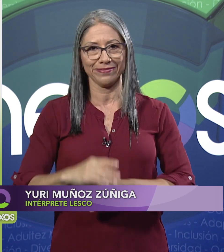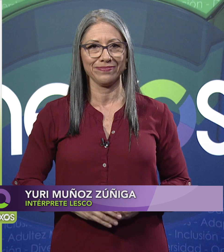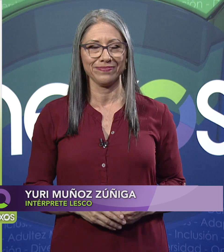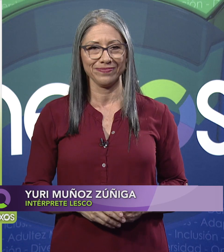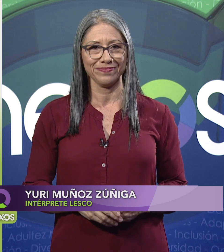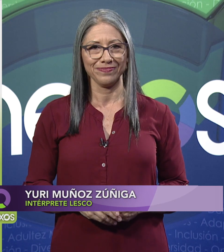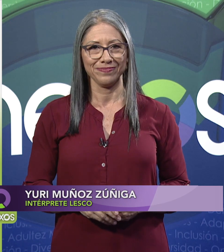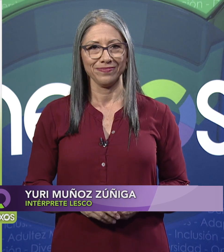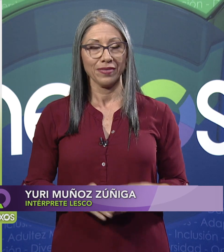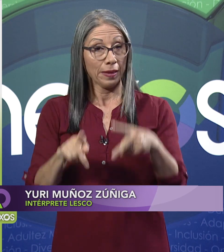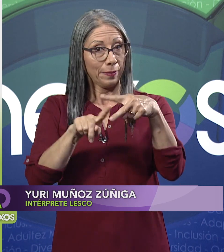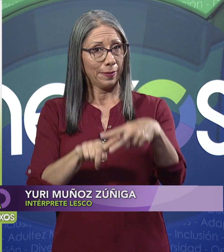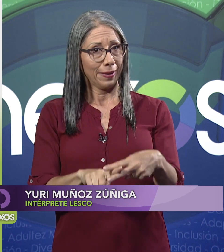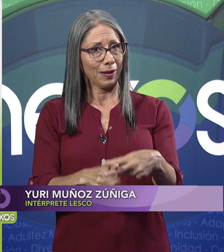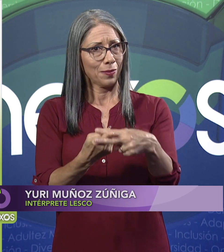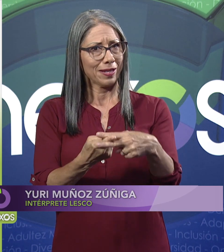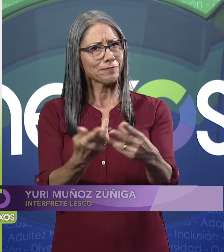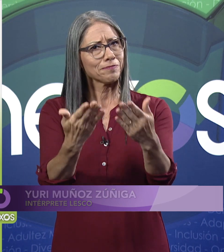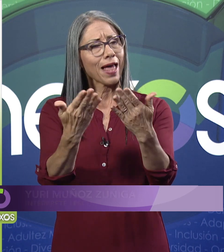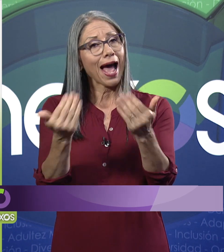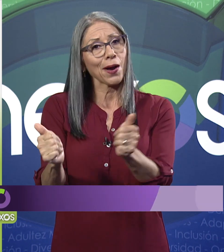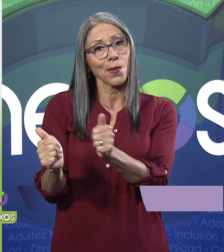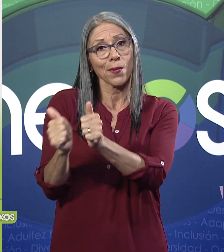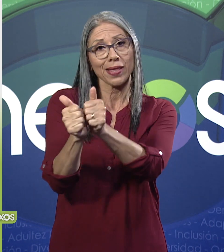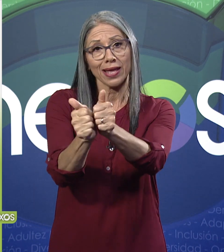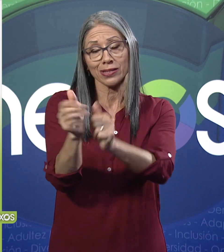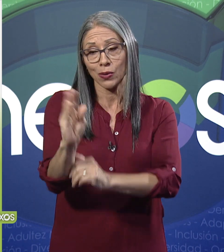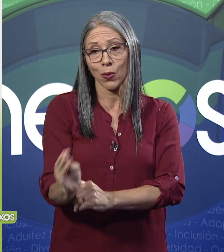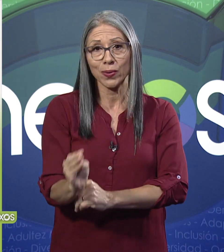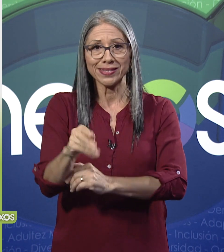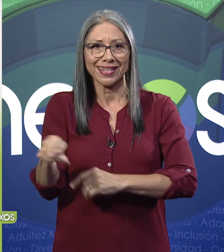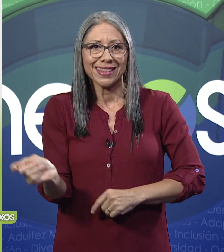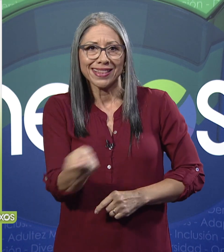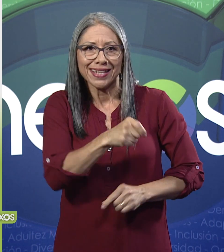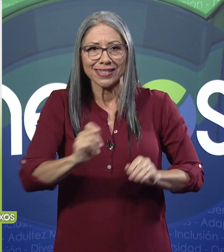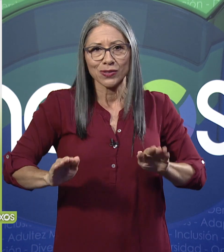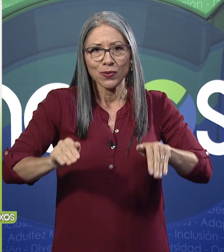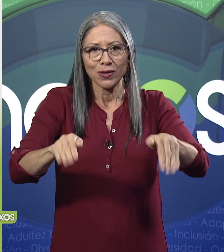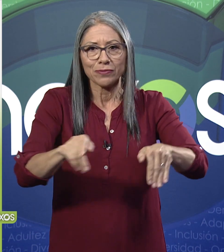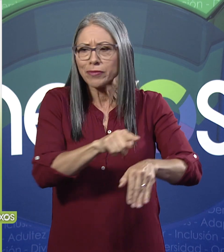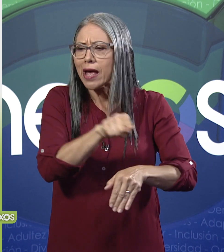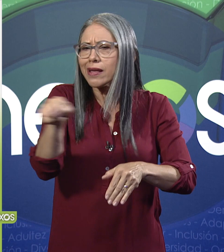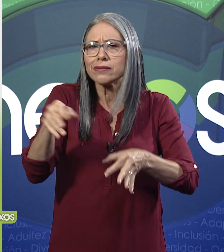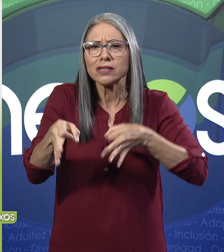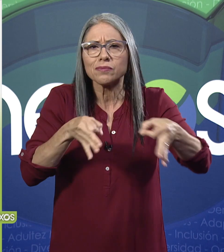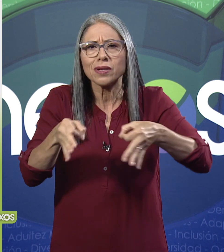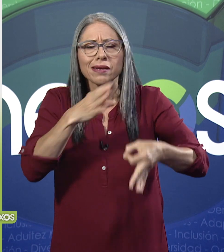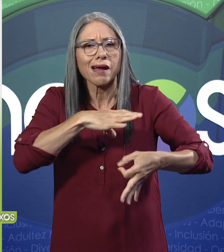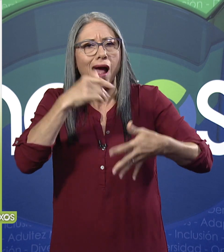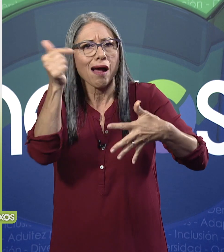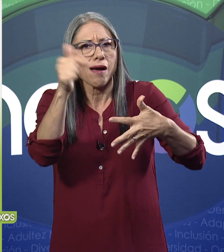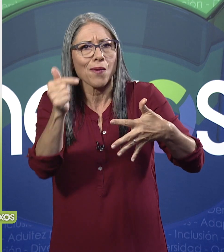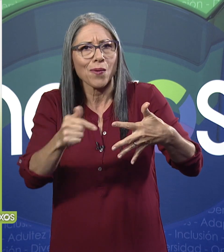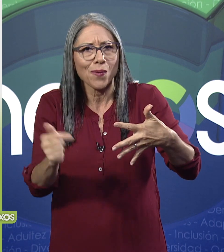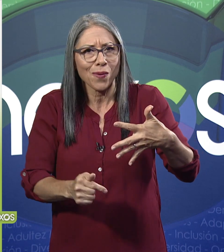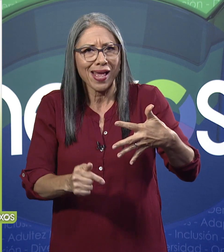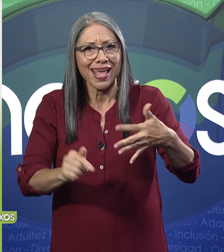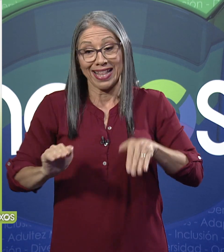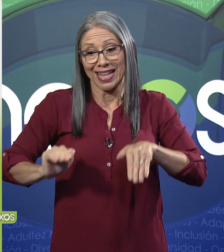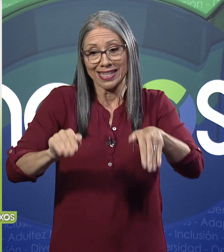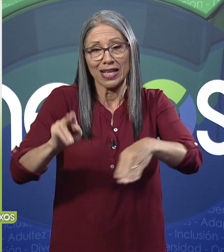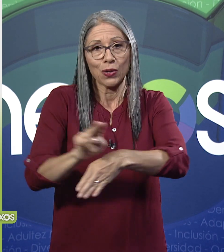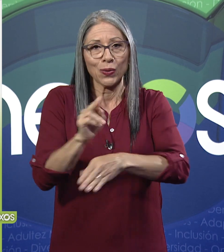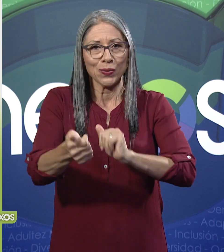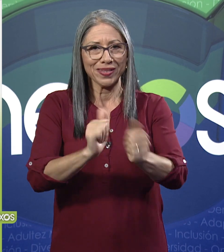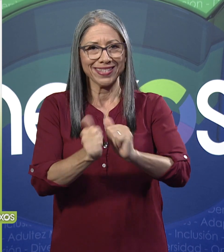UCR. Para comenzar, acompañaremos a los chicos de tenis sobre ruedas a que nos expliquen las particularidades de las sillas